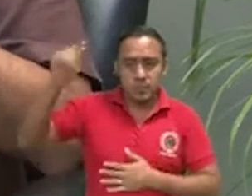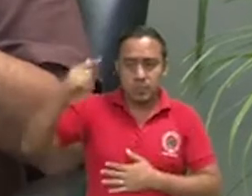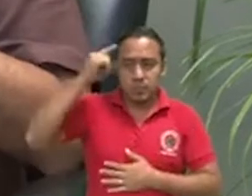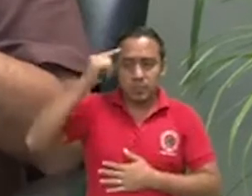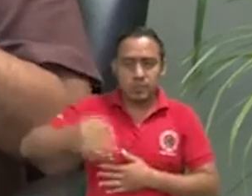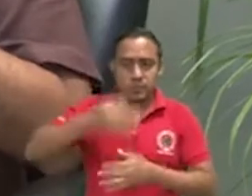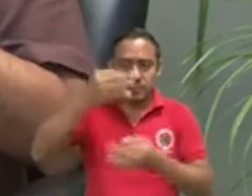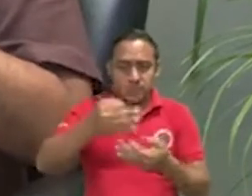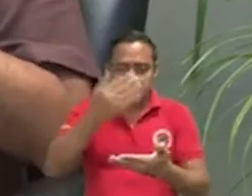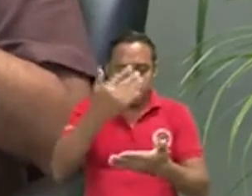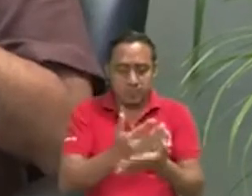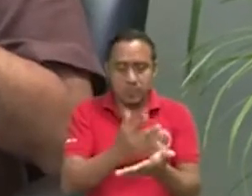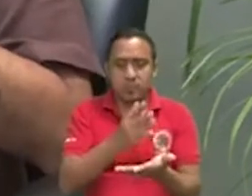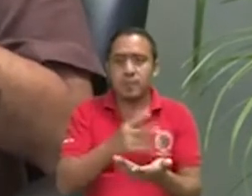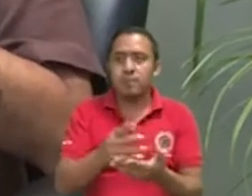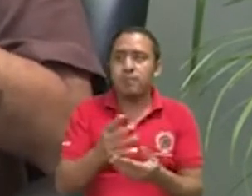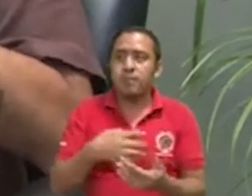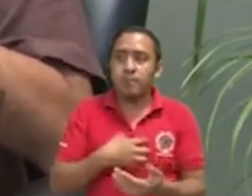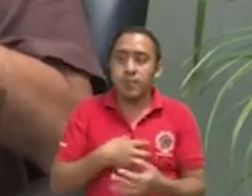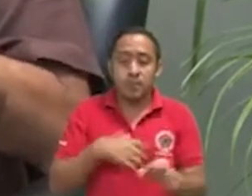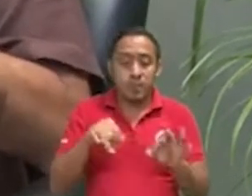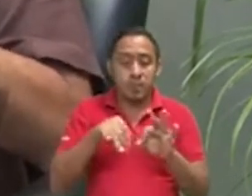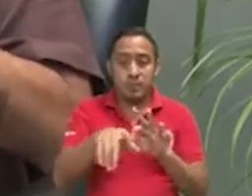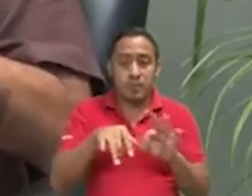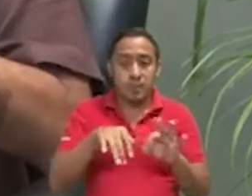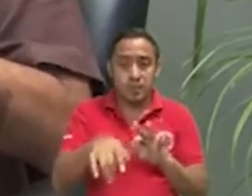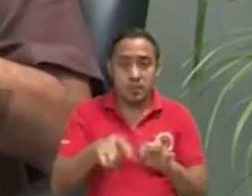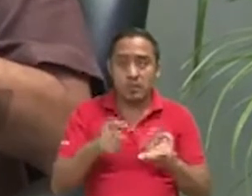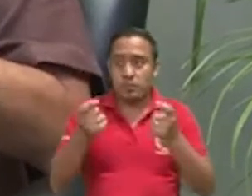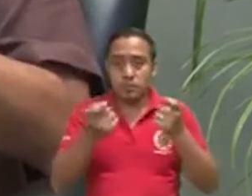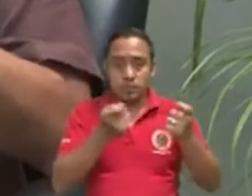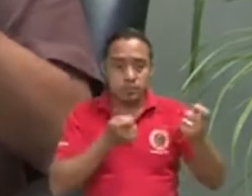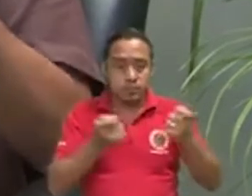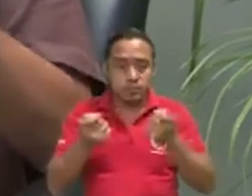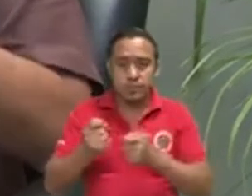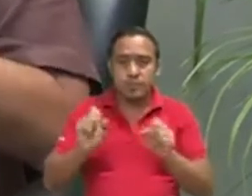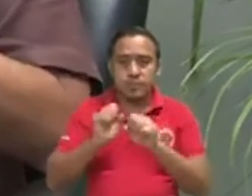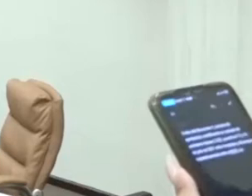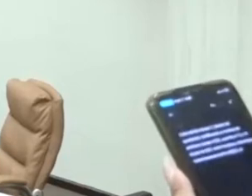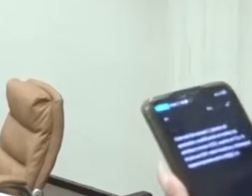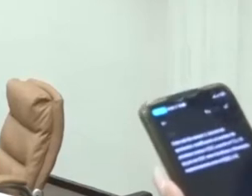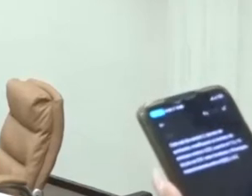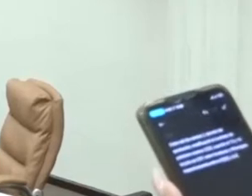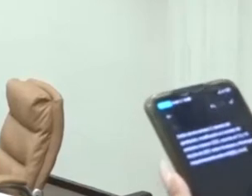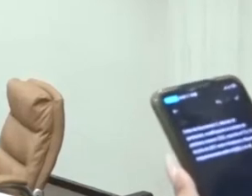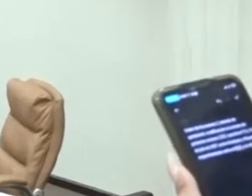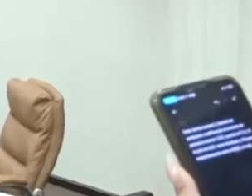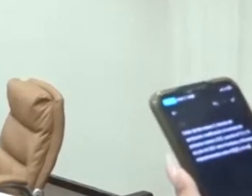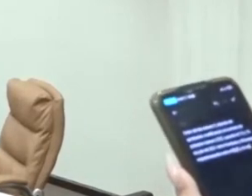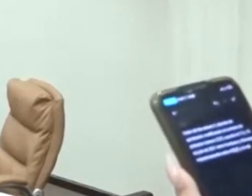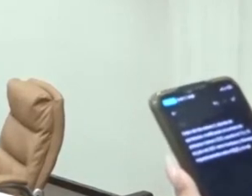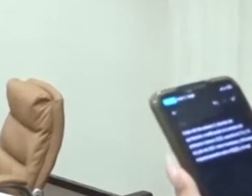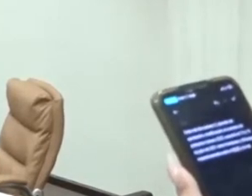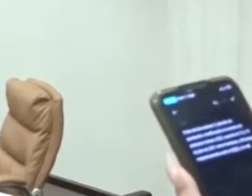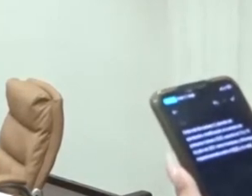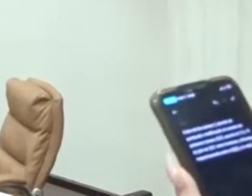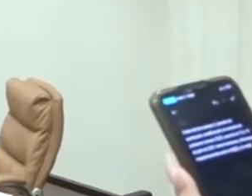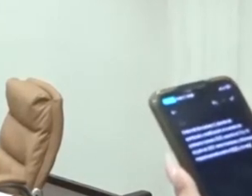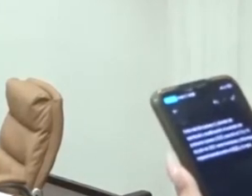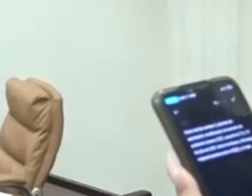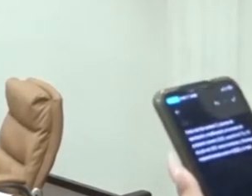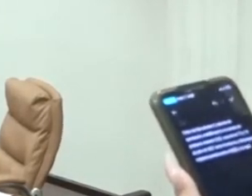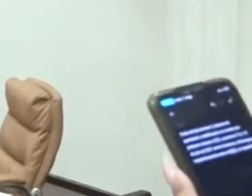define al Departamento de Registro y Control de Asociaciones sin Fines de Lucro. Y le define